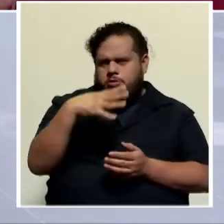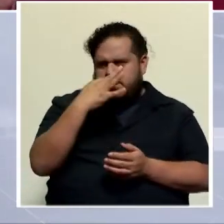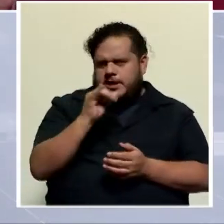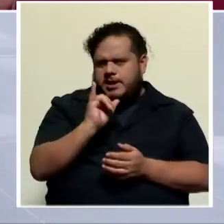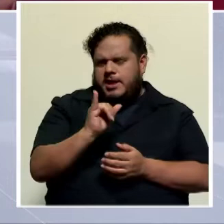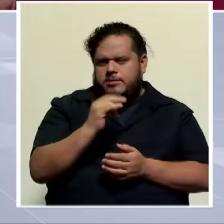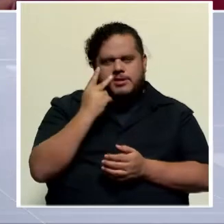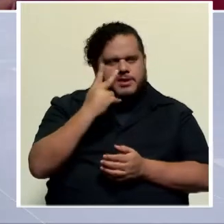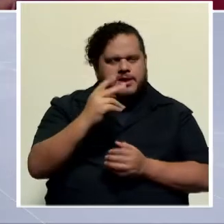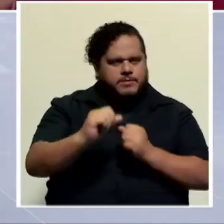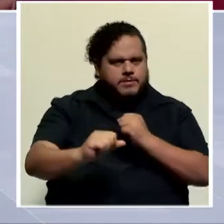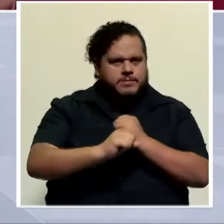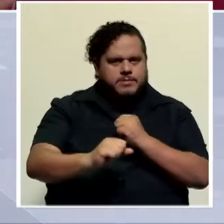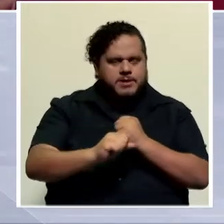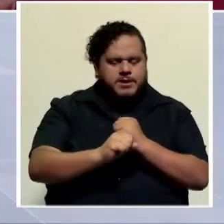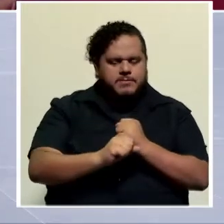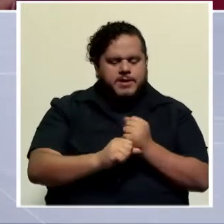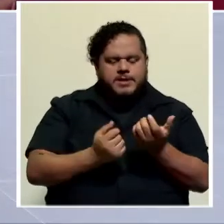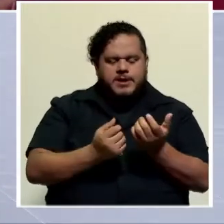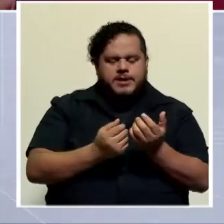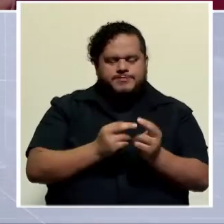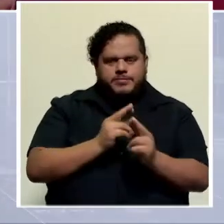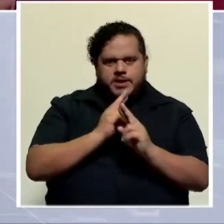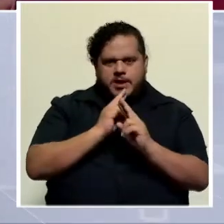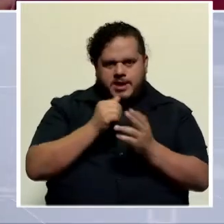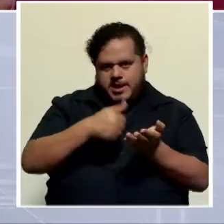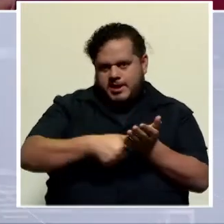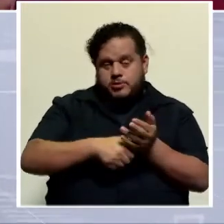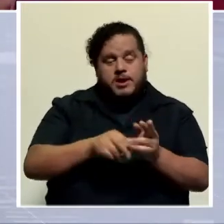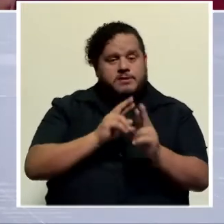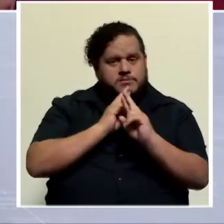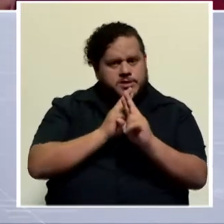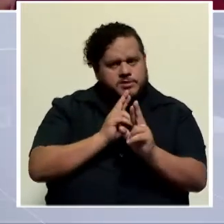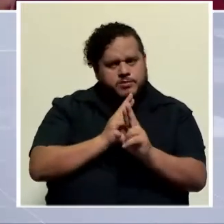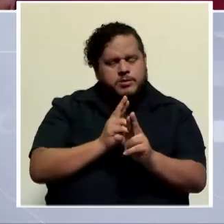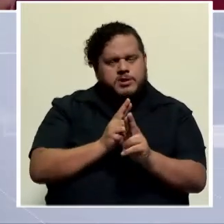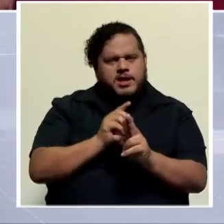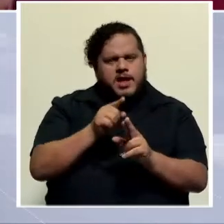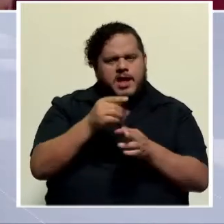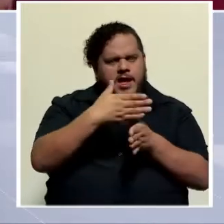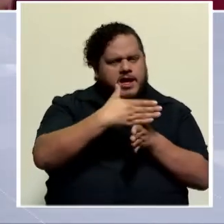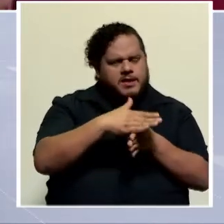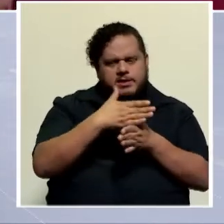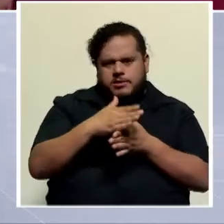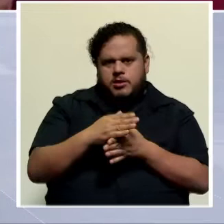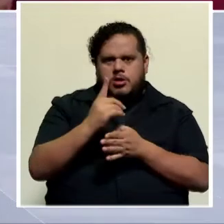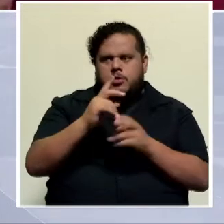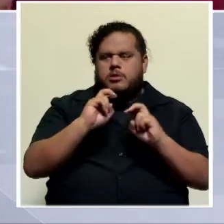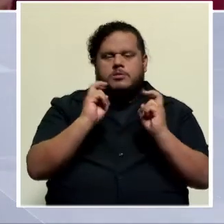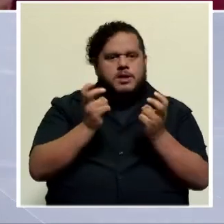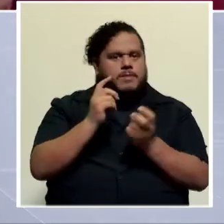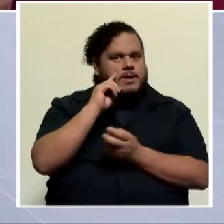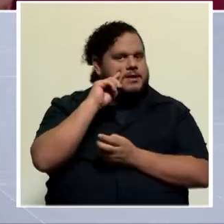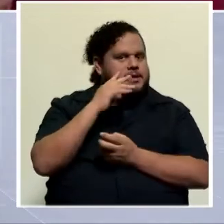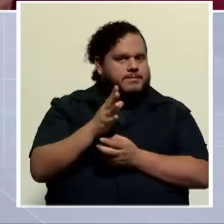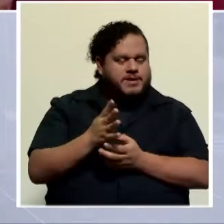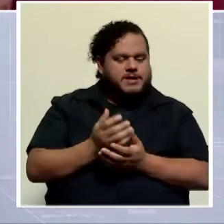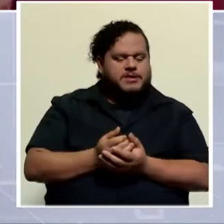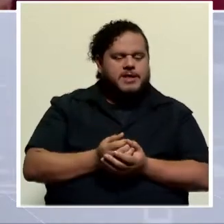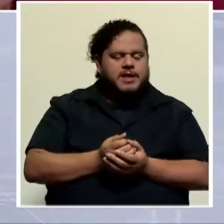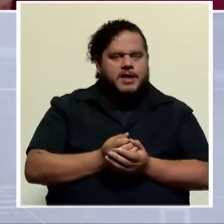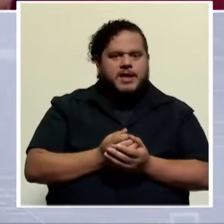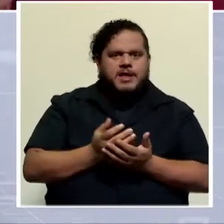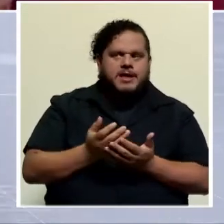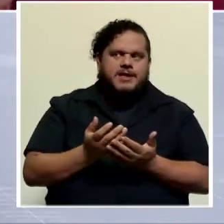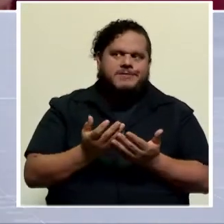la campaña responden a esta división sobre un tema que parece